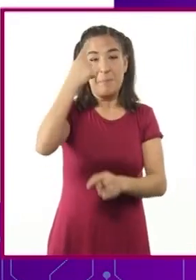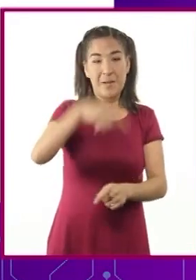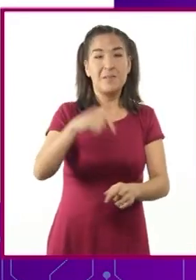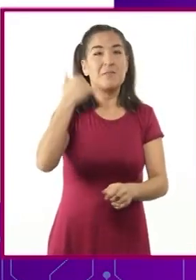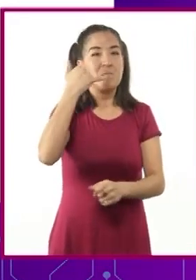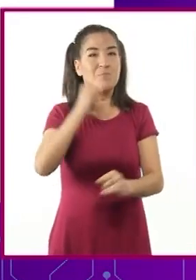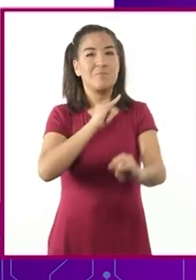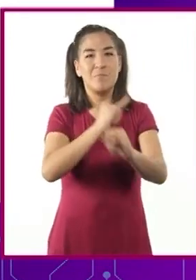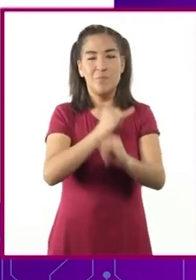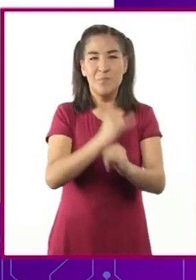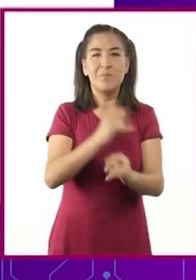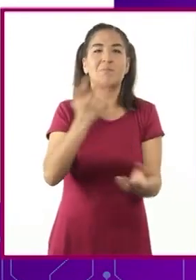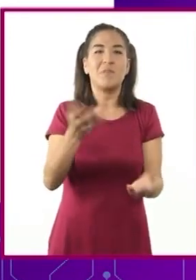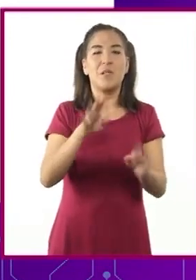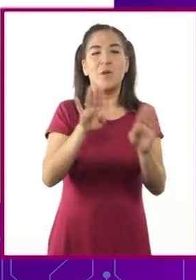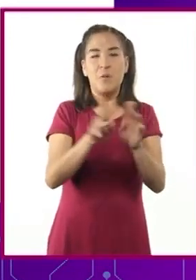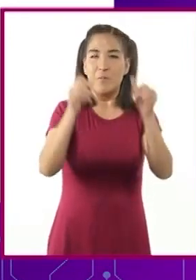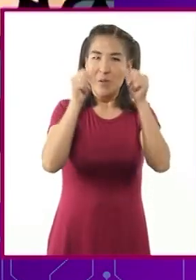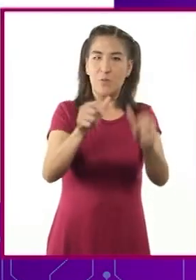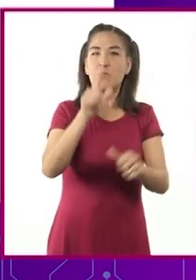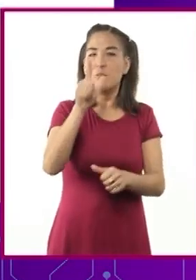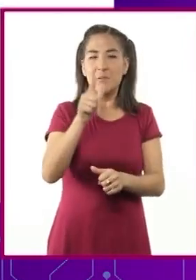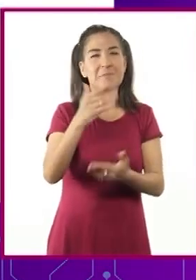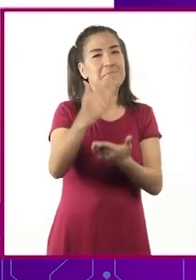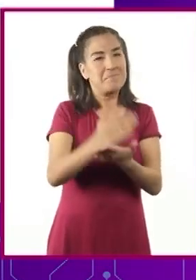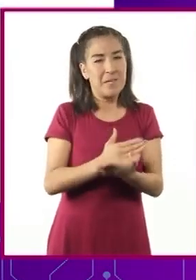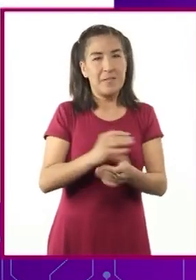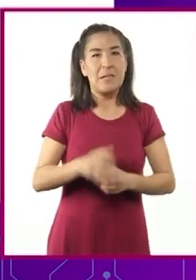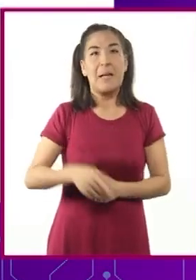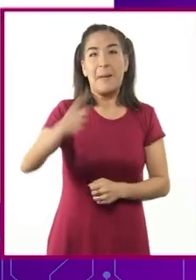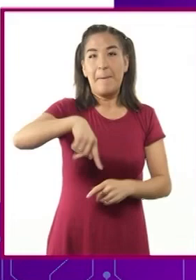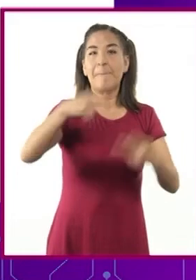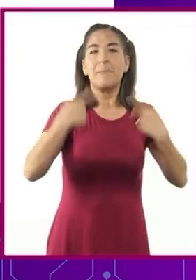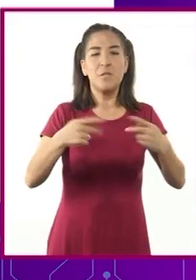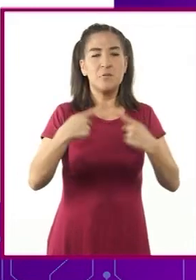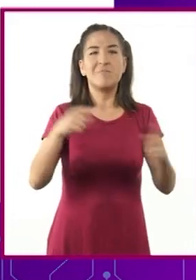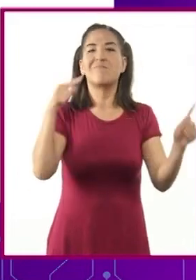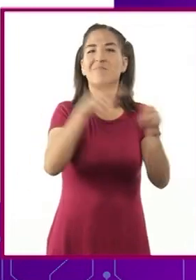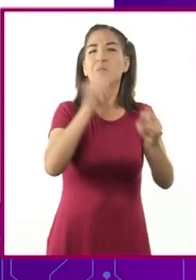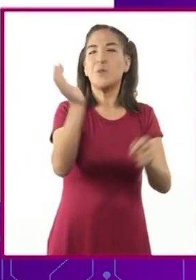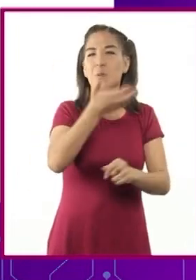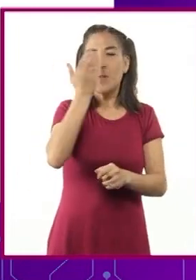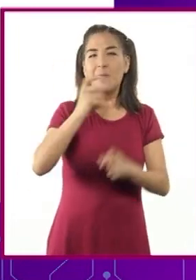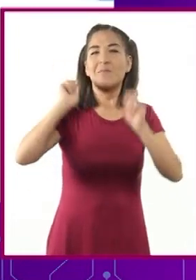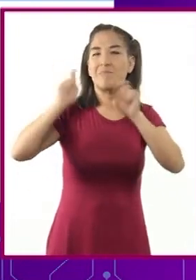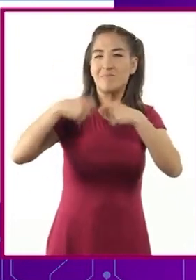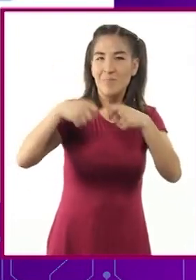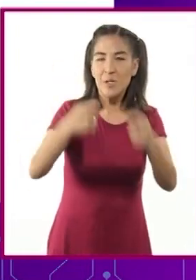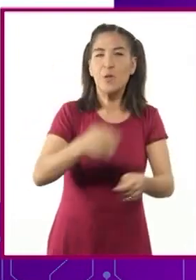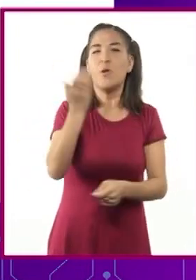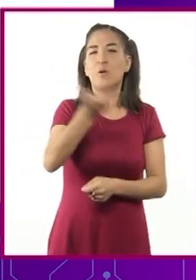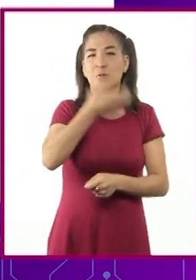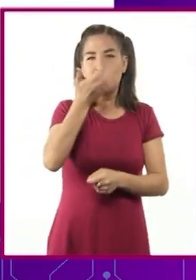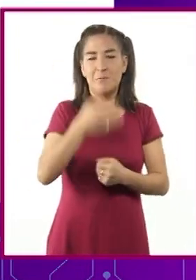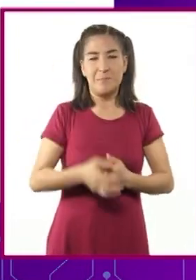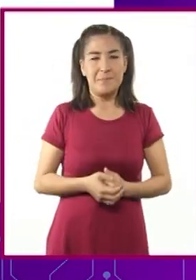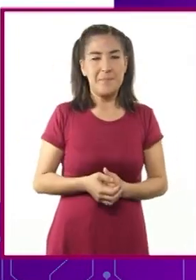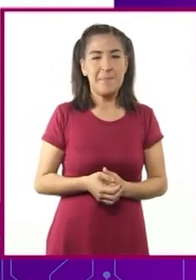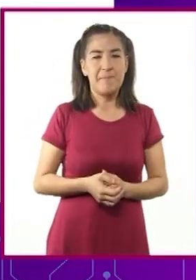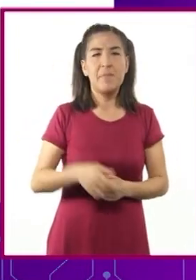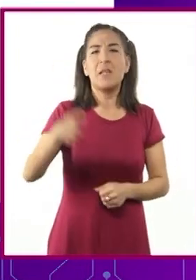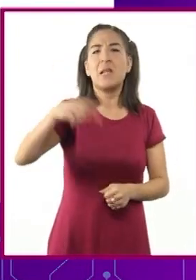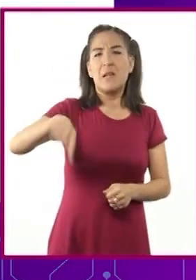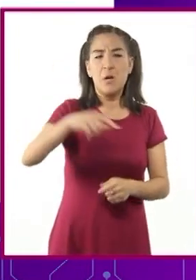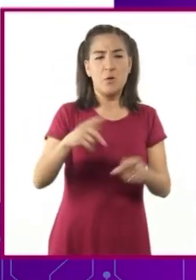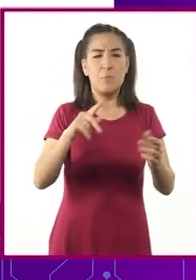comunicación son reducidos. Los habitantes poseen una cultura apegada a tradiciones y costumbres. ¿Cómo es la población